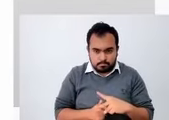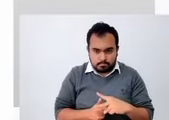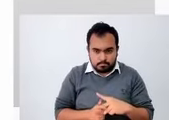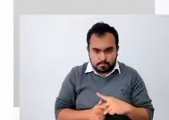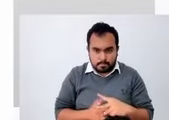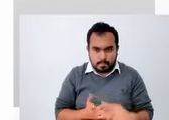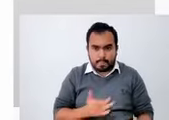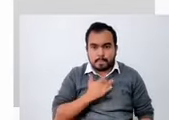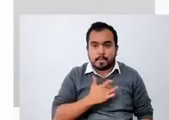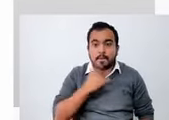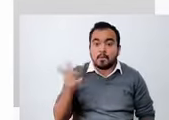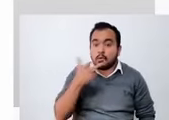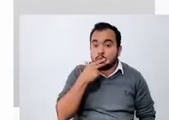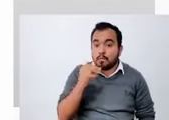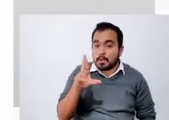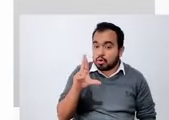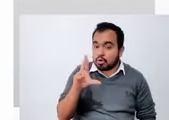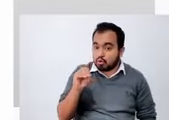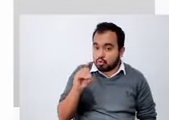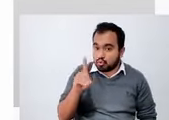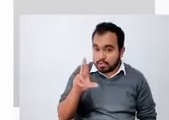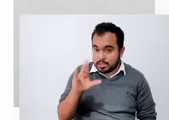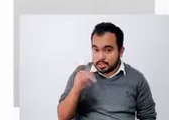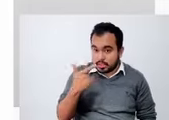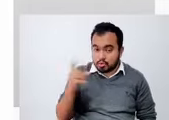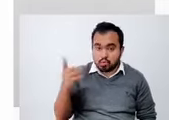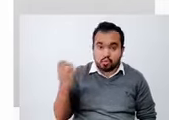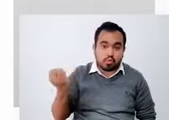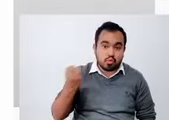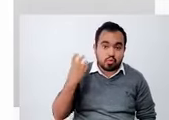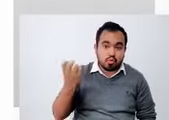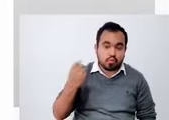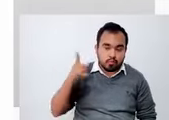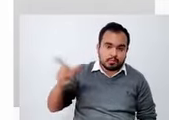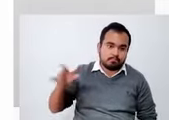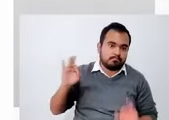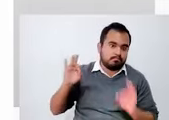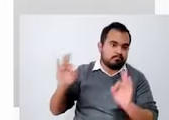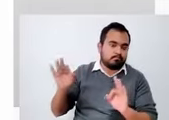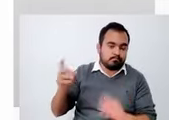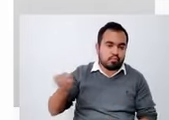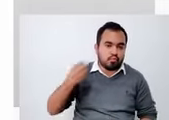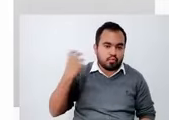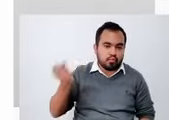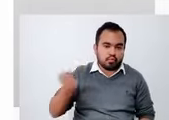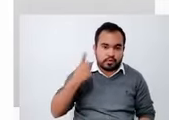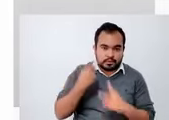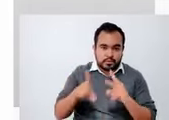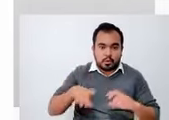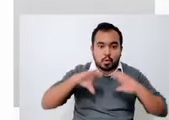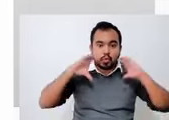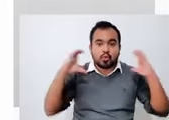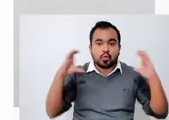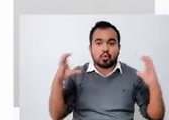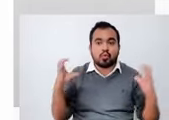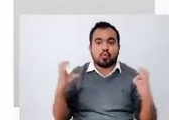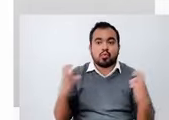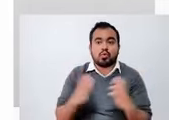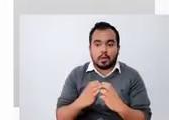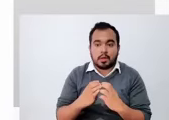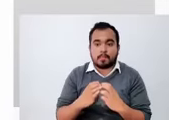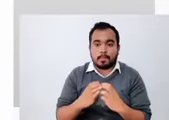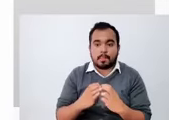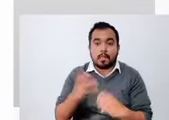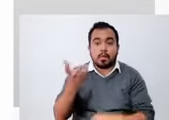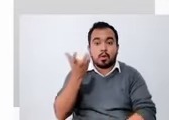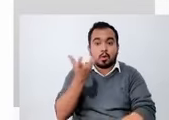Rodrigo, en la conferencia, excelente Rodrigo, que abrió este congreso, en Estados Unidos la